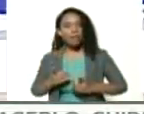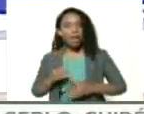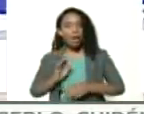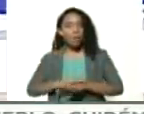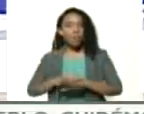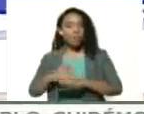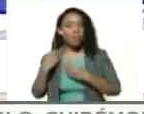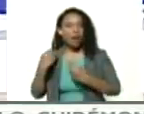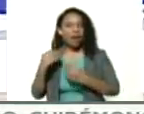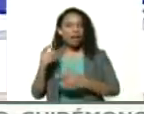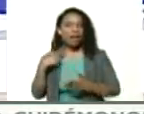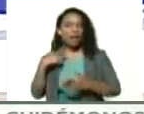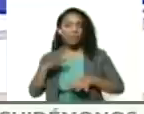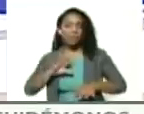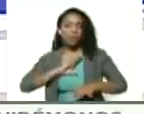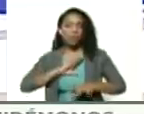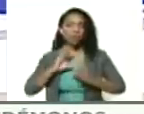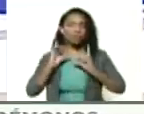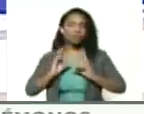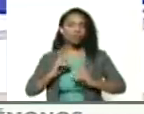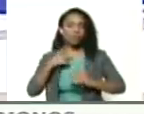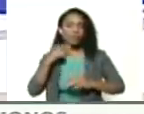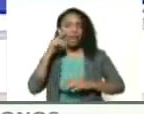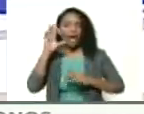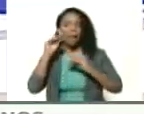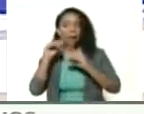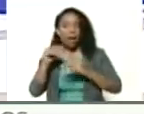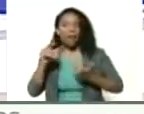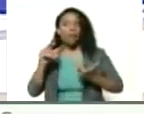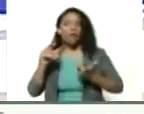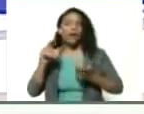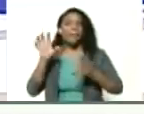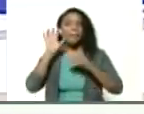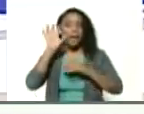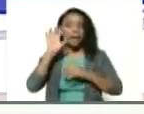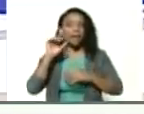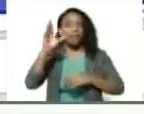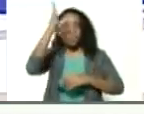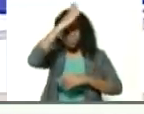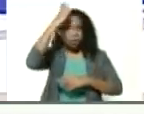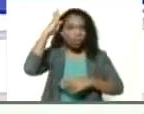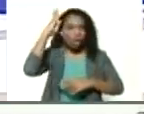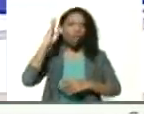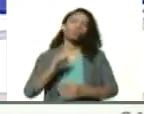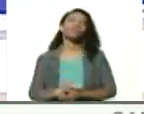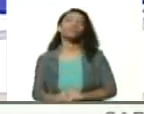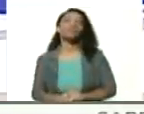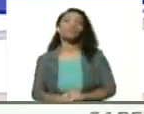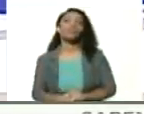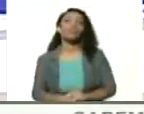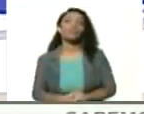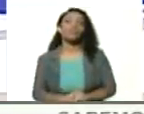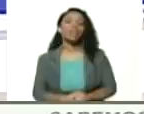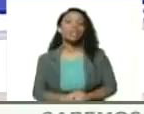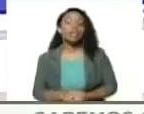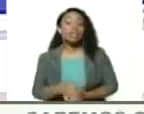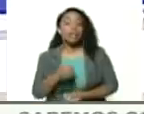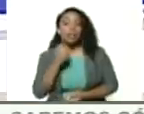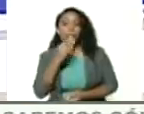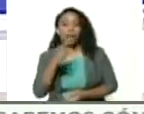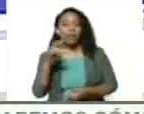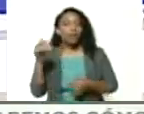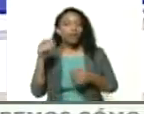para tomar las riendas. Le hablaron al país, William Lara, Diosdado. Y bueno, transmitieron